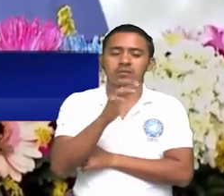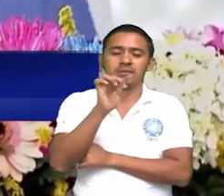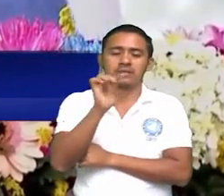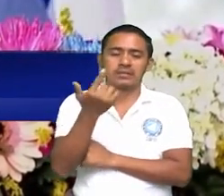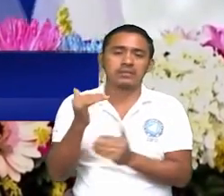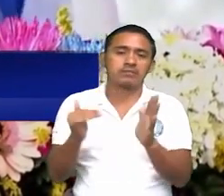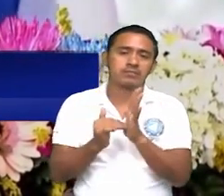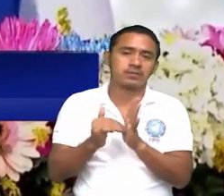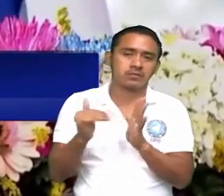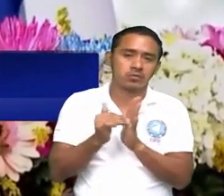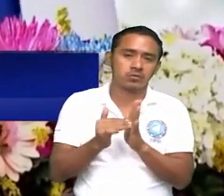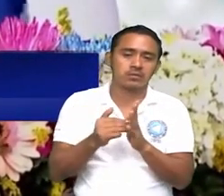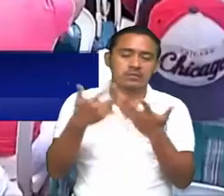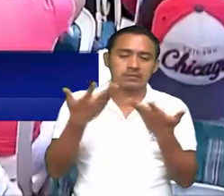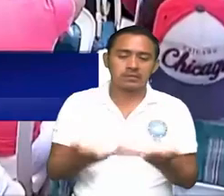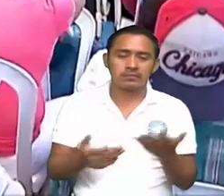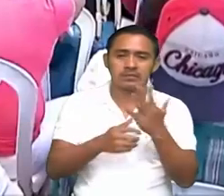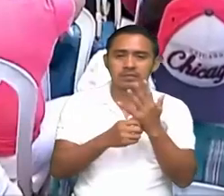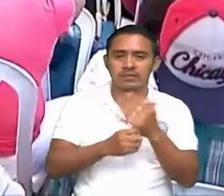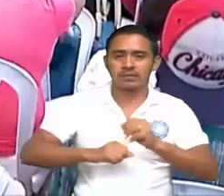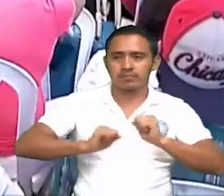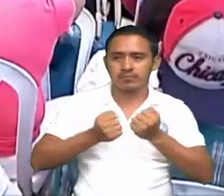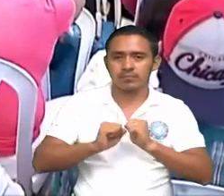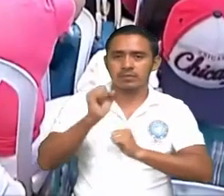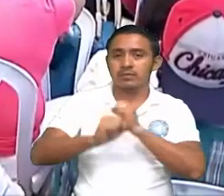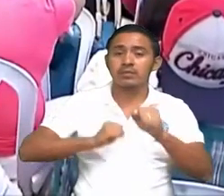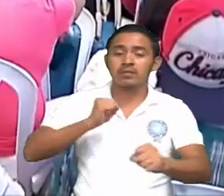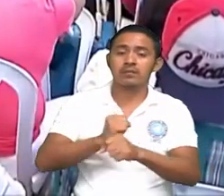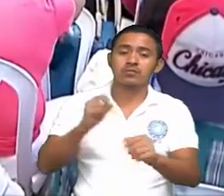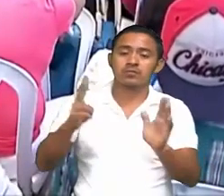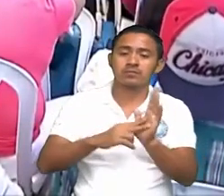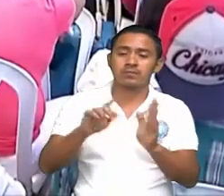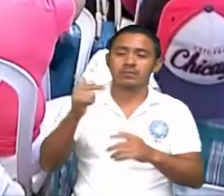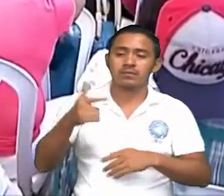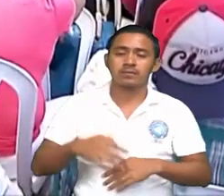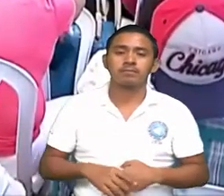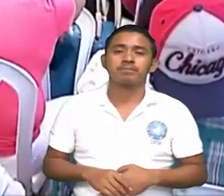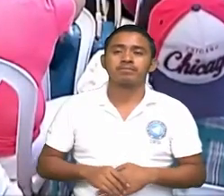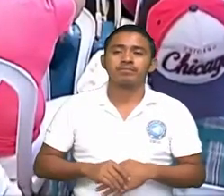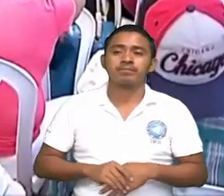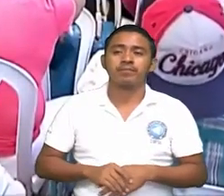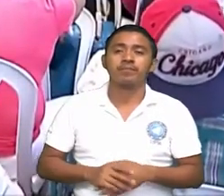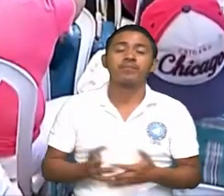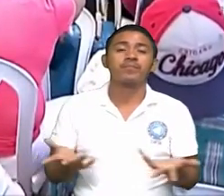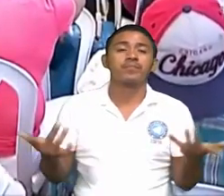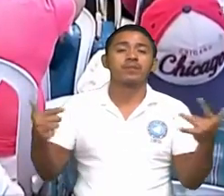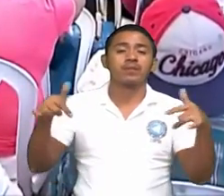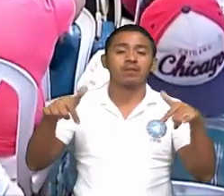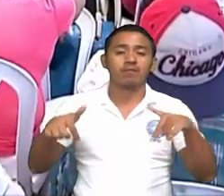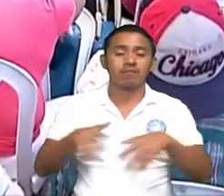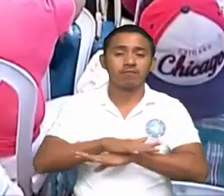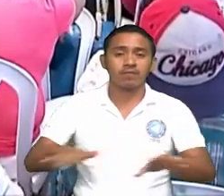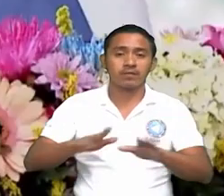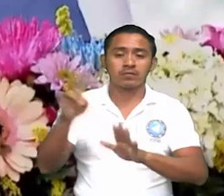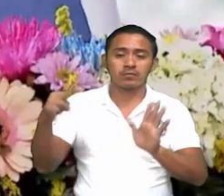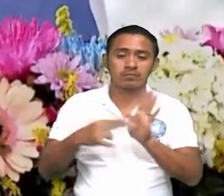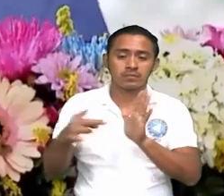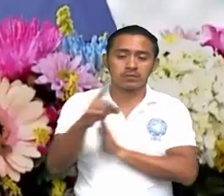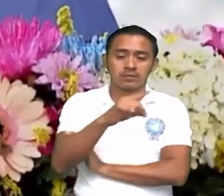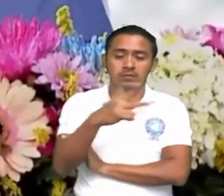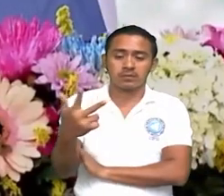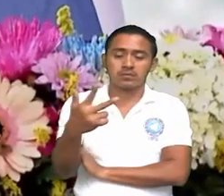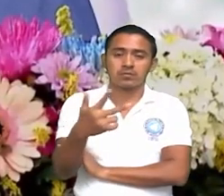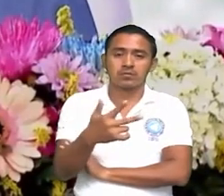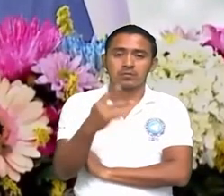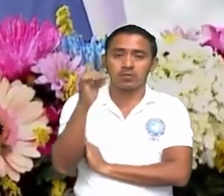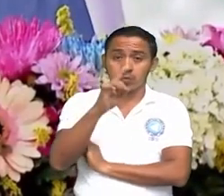de libras de carne de pollo en el año 2007. ¿Cuánto producimos al cierre del año 2018?